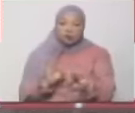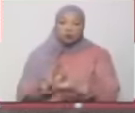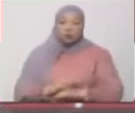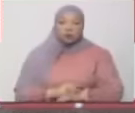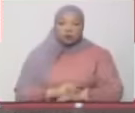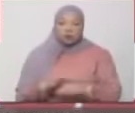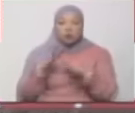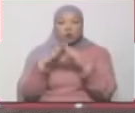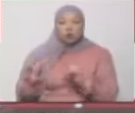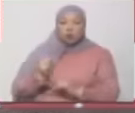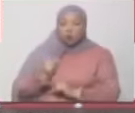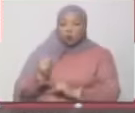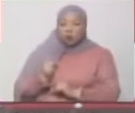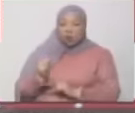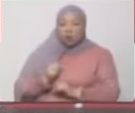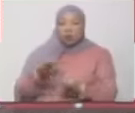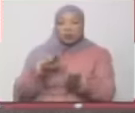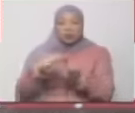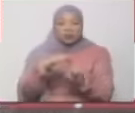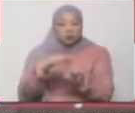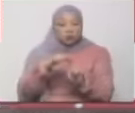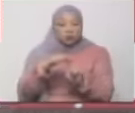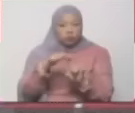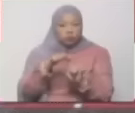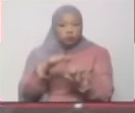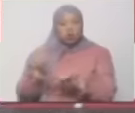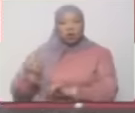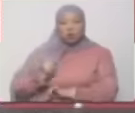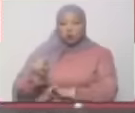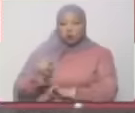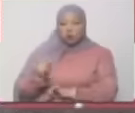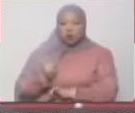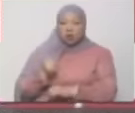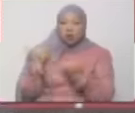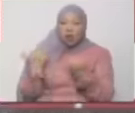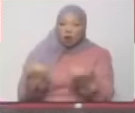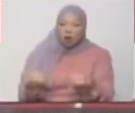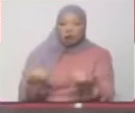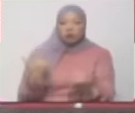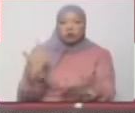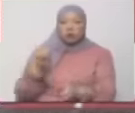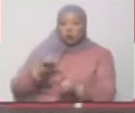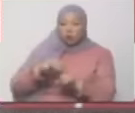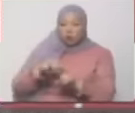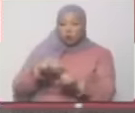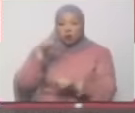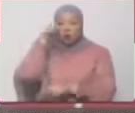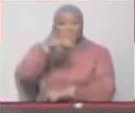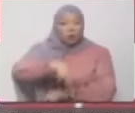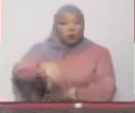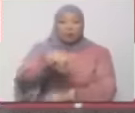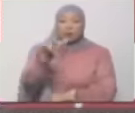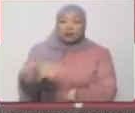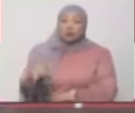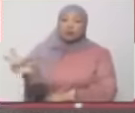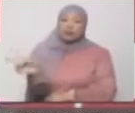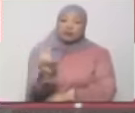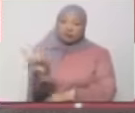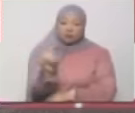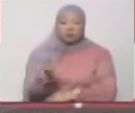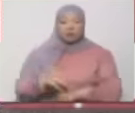en cualquier circunstancia, en cualquier momento, en cualquier lugar del país,